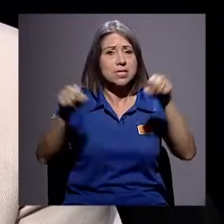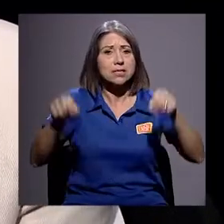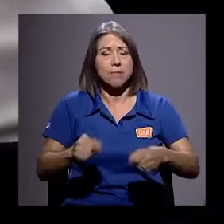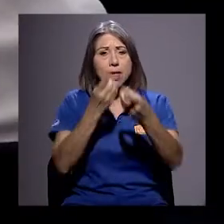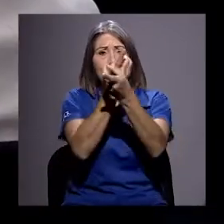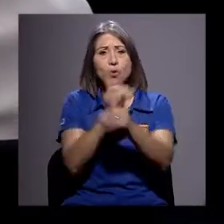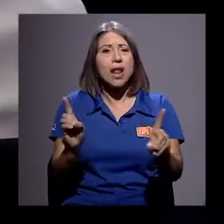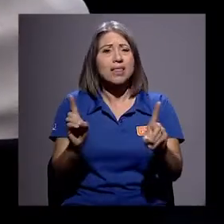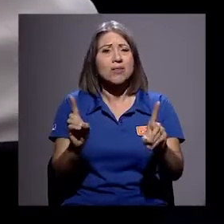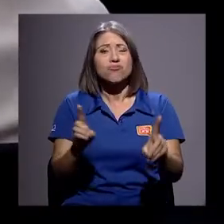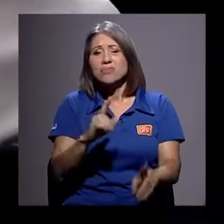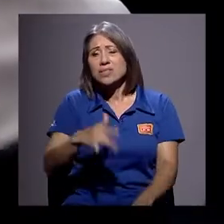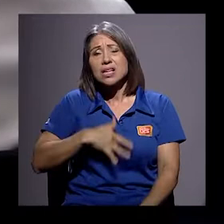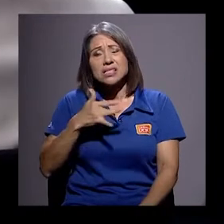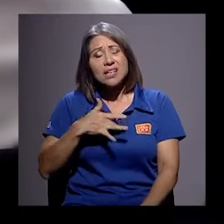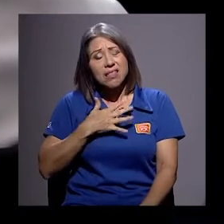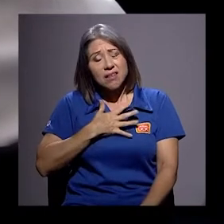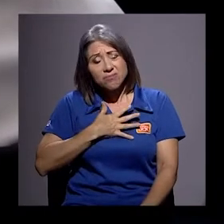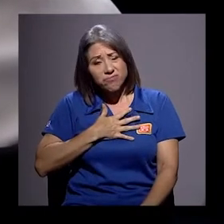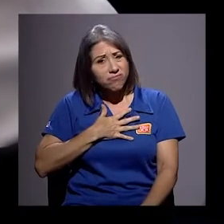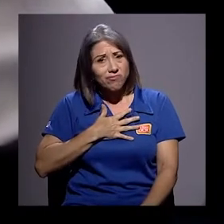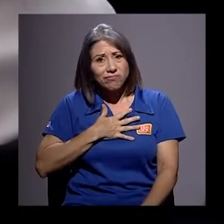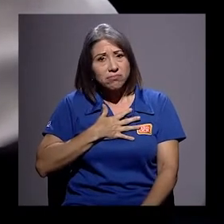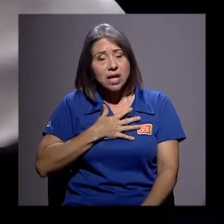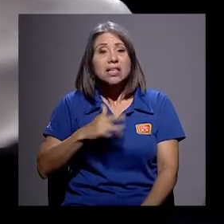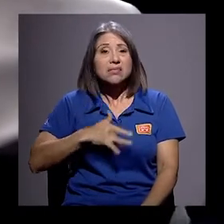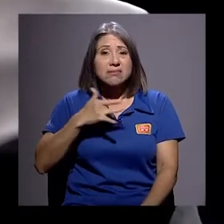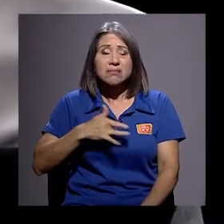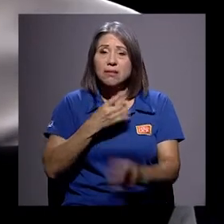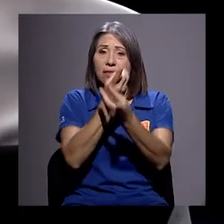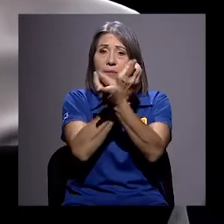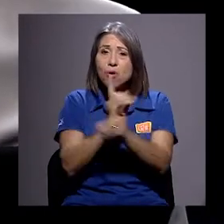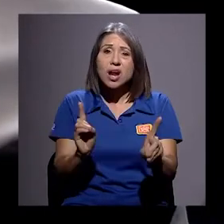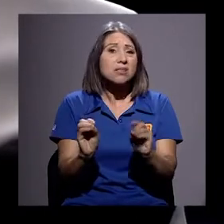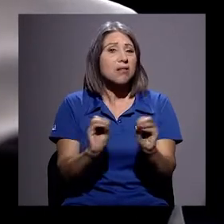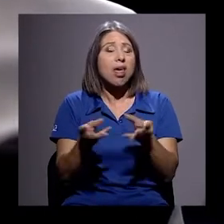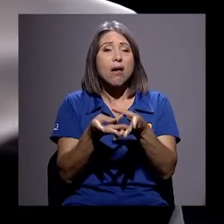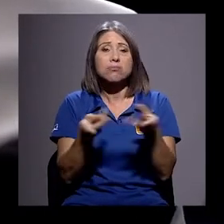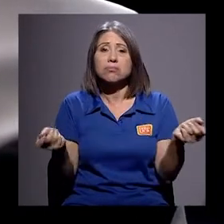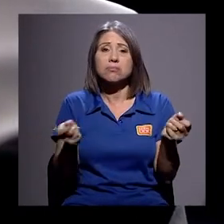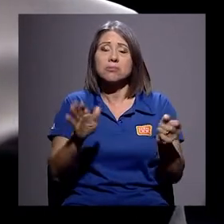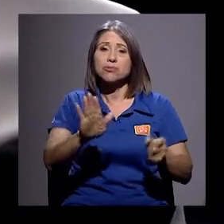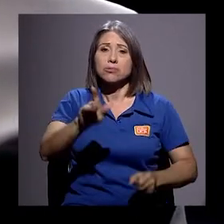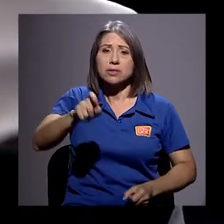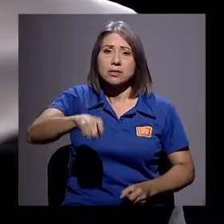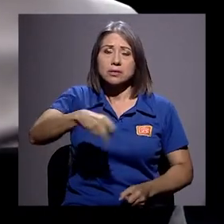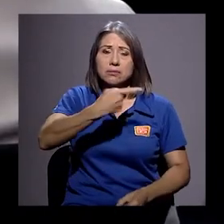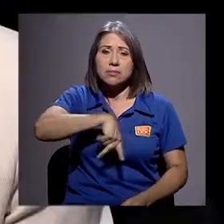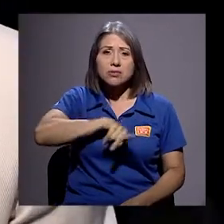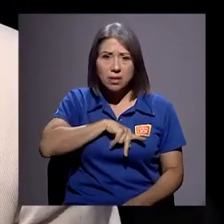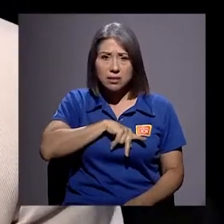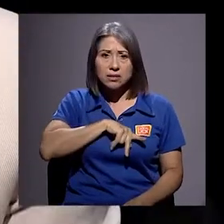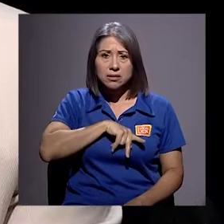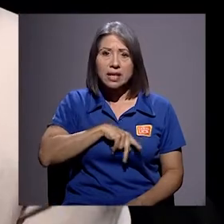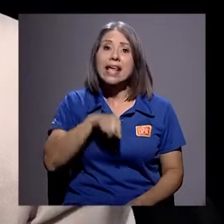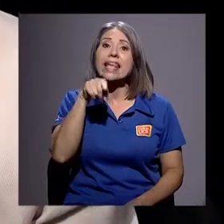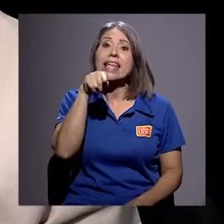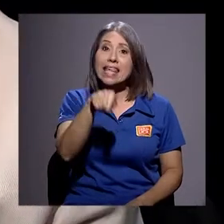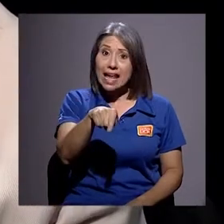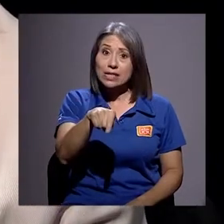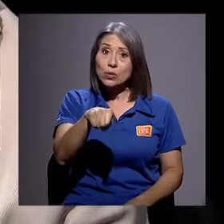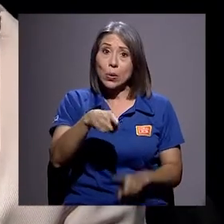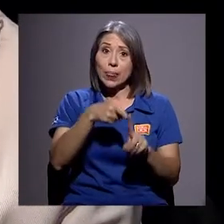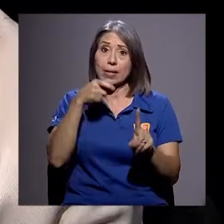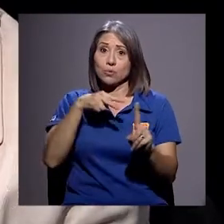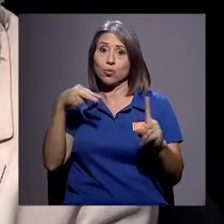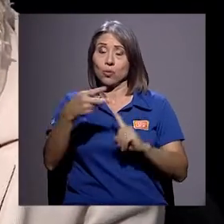siente más desilusionado y siente que la democracia no le está resolviendo sus necesidades personales y eso tiene según desde